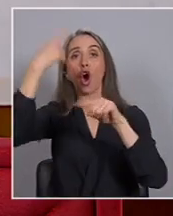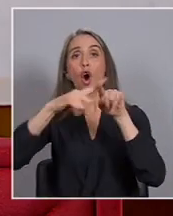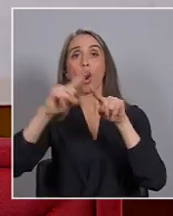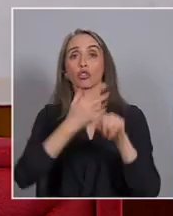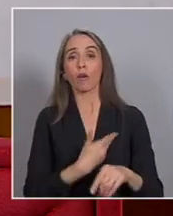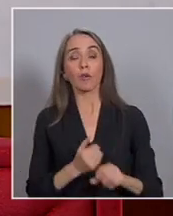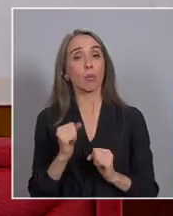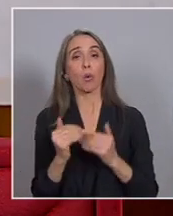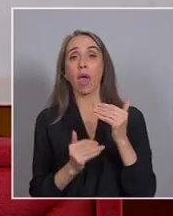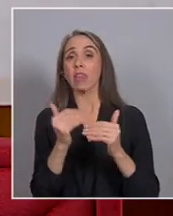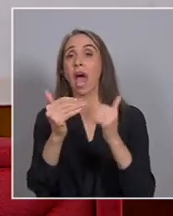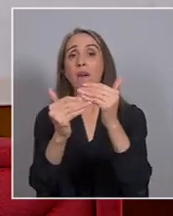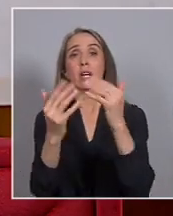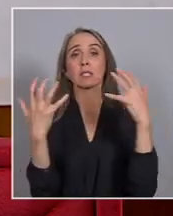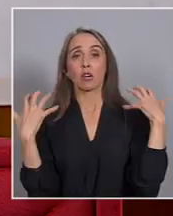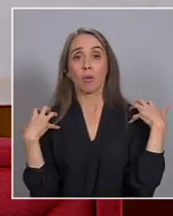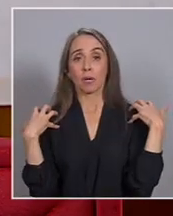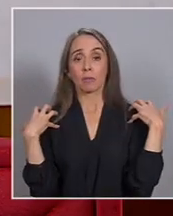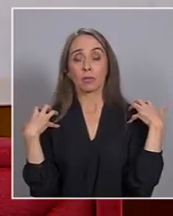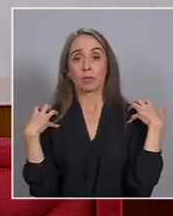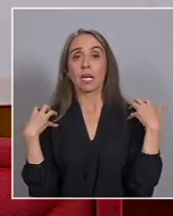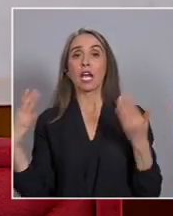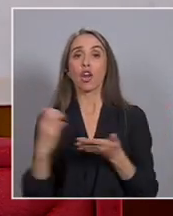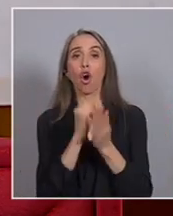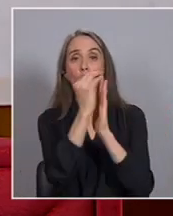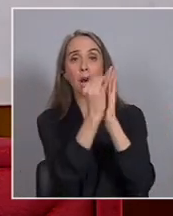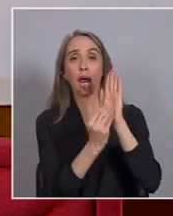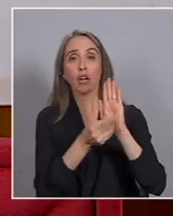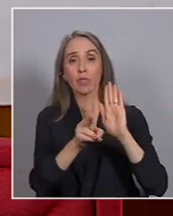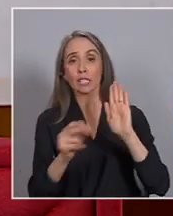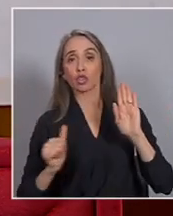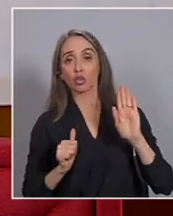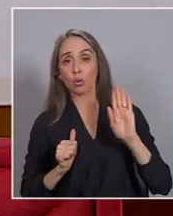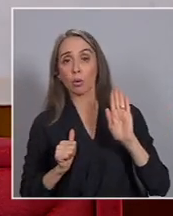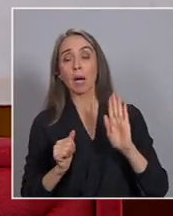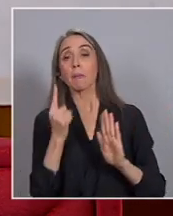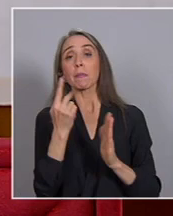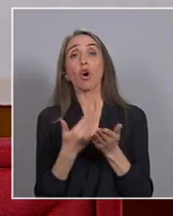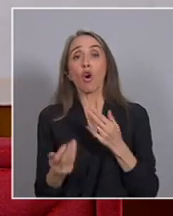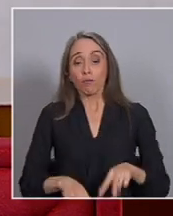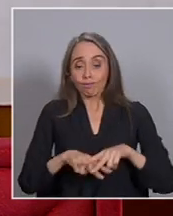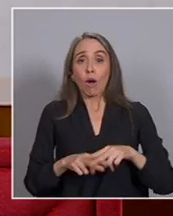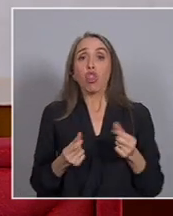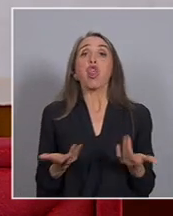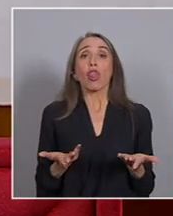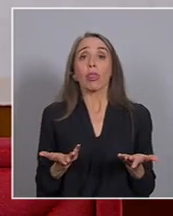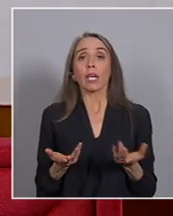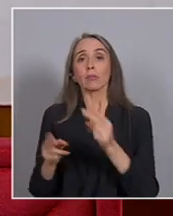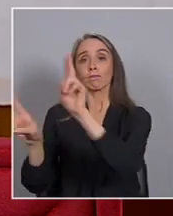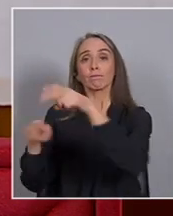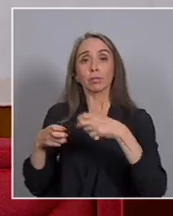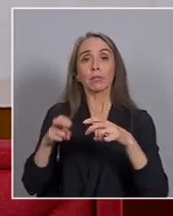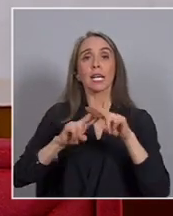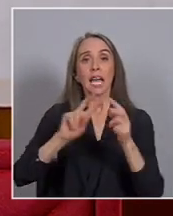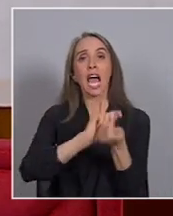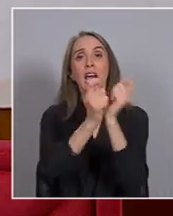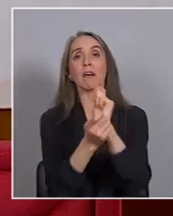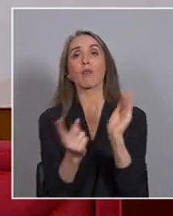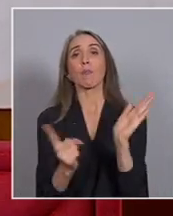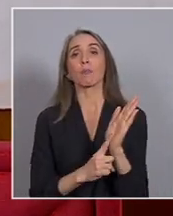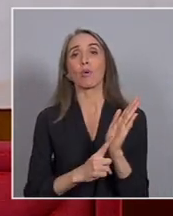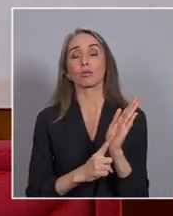avanzar responsablemente en materializar estos derechos si no es con una reforma tributaria. Y todos saben